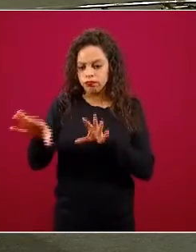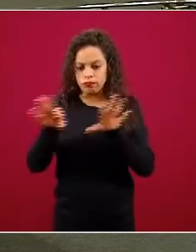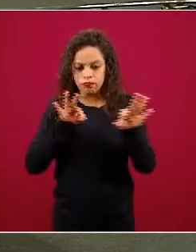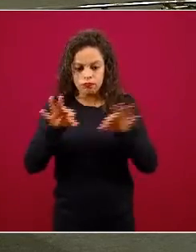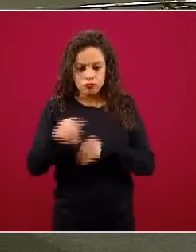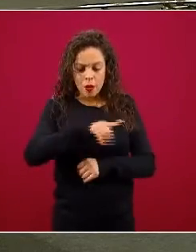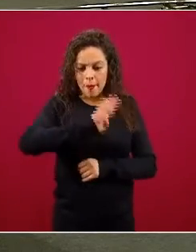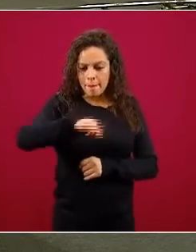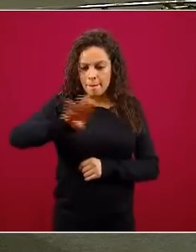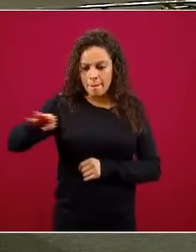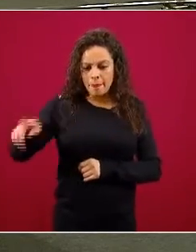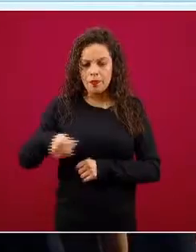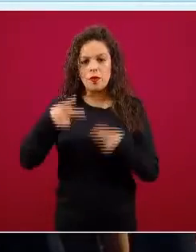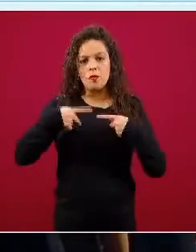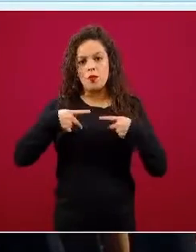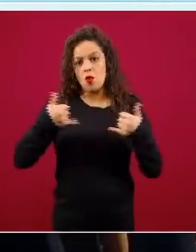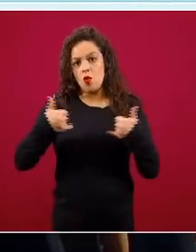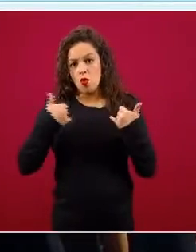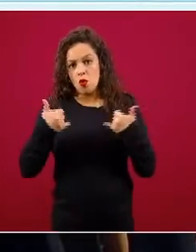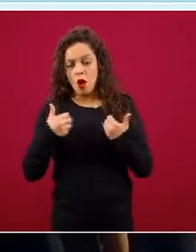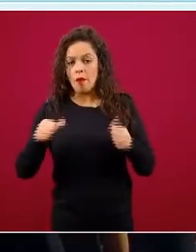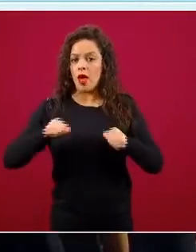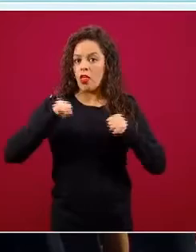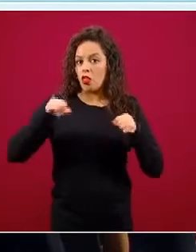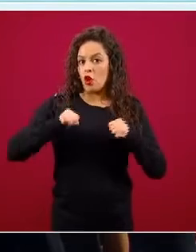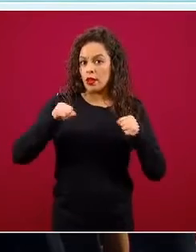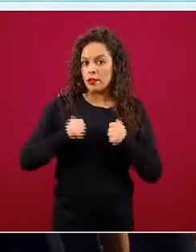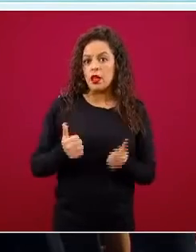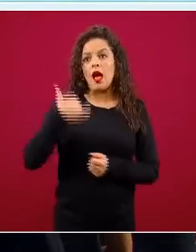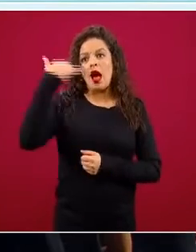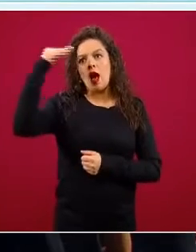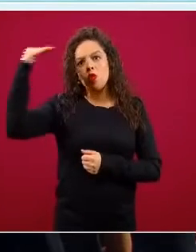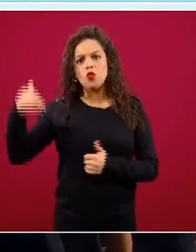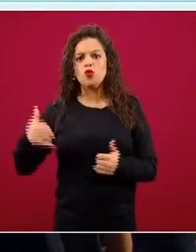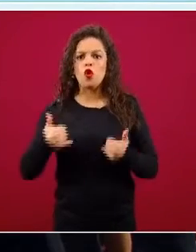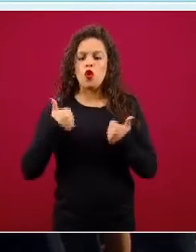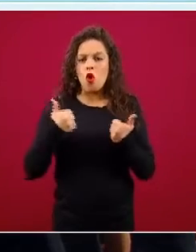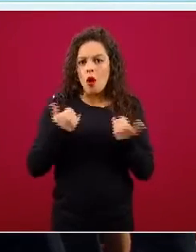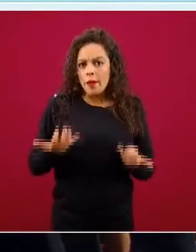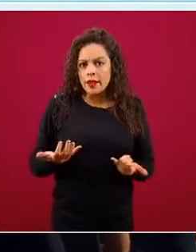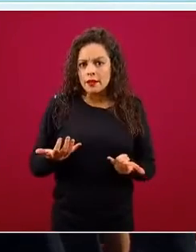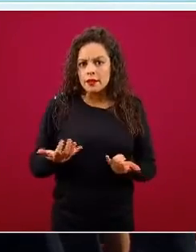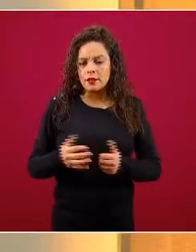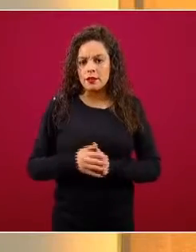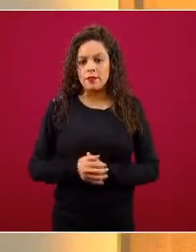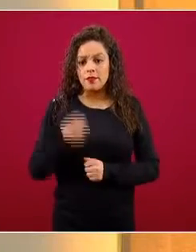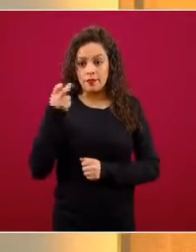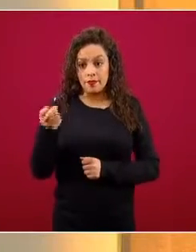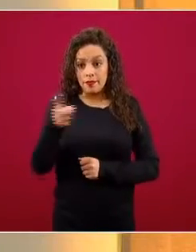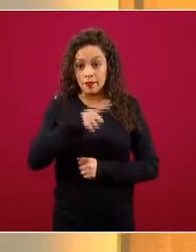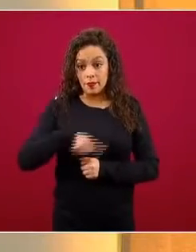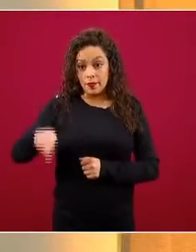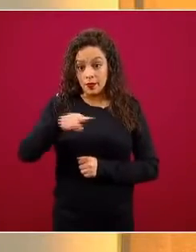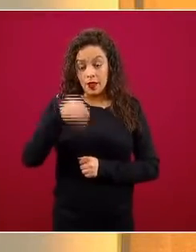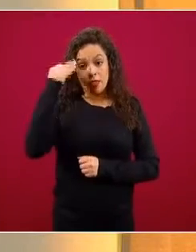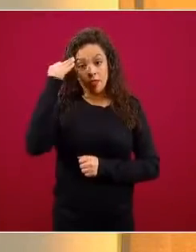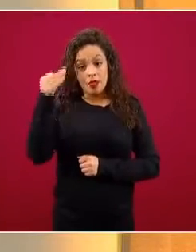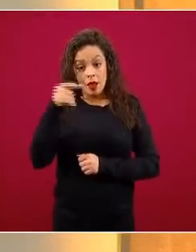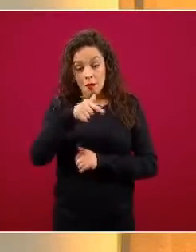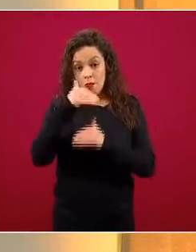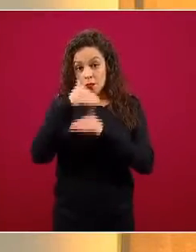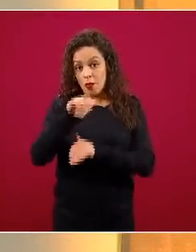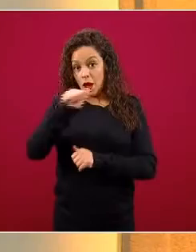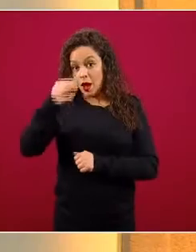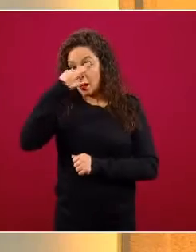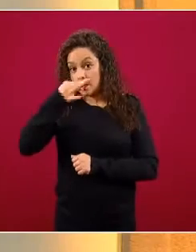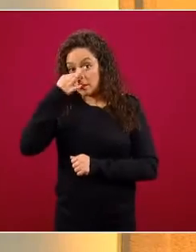jóvenes, adolescentes y adultos jóvenes. Lo que normalmente pasa con las estaciones de influenza es que predomina la mortalidad en